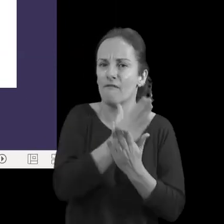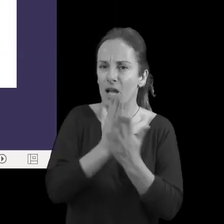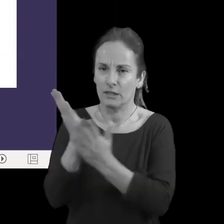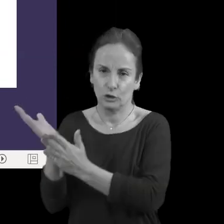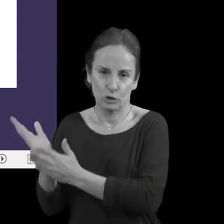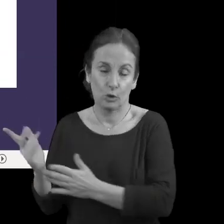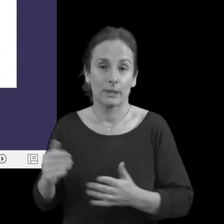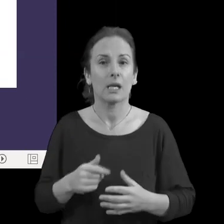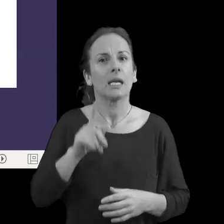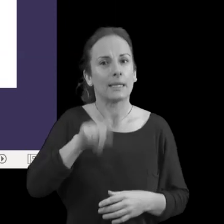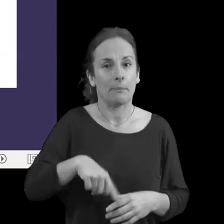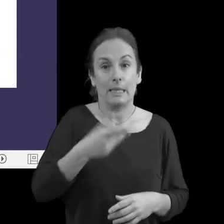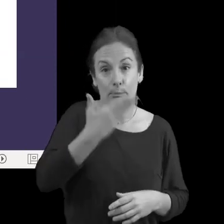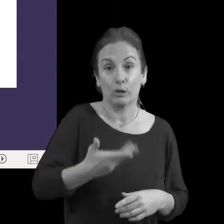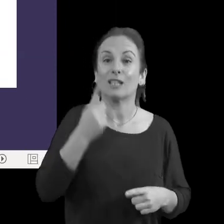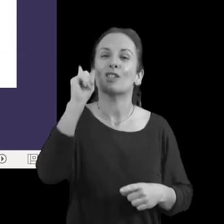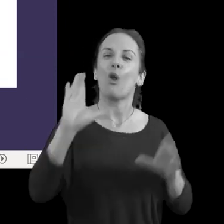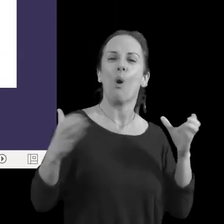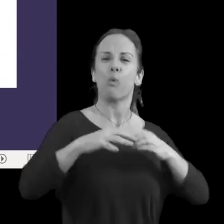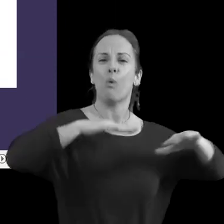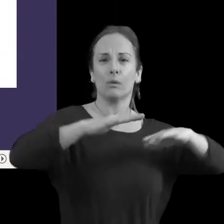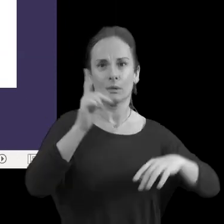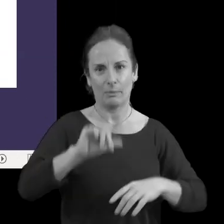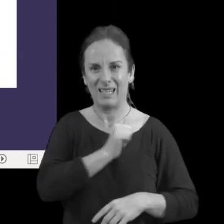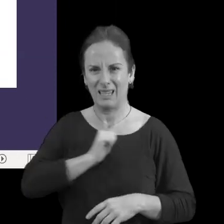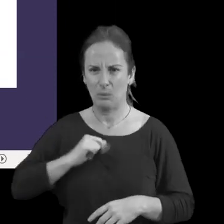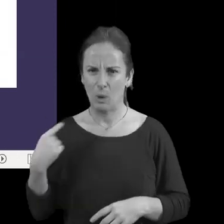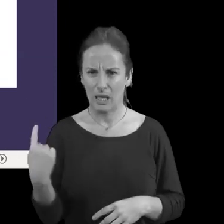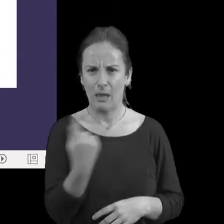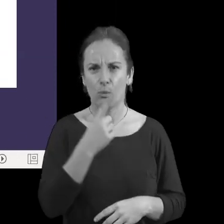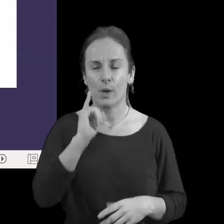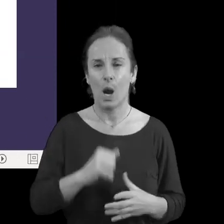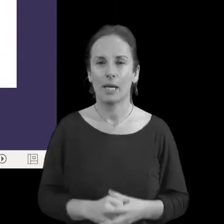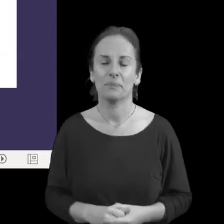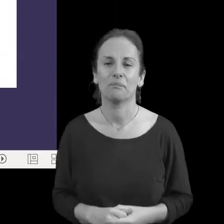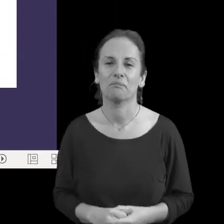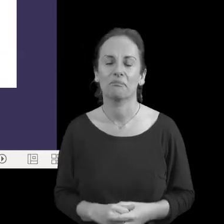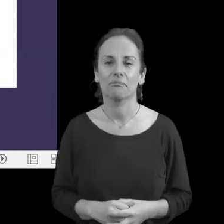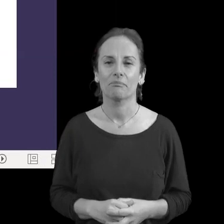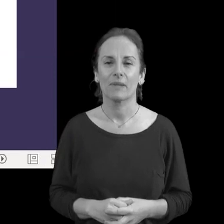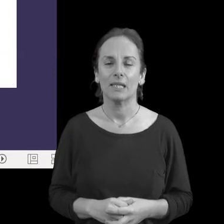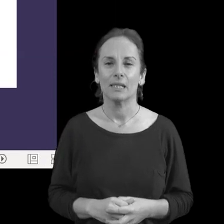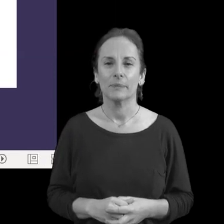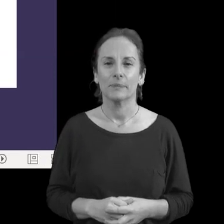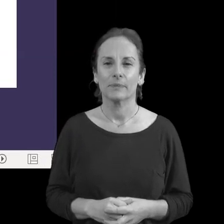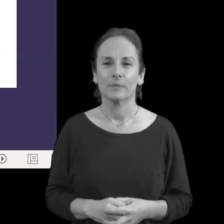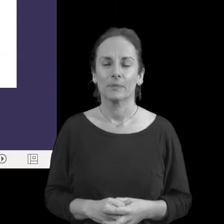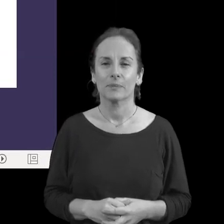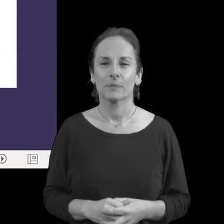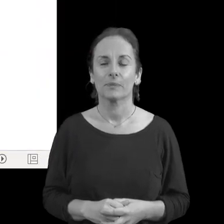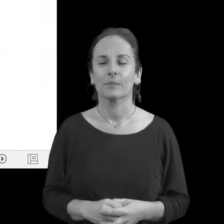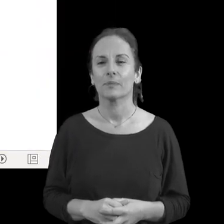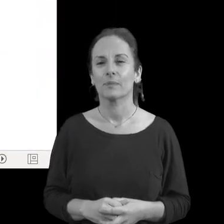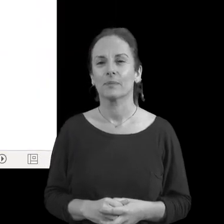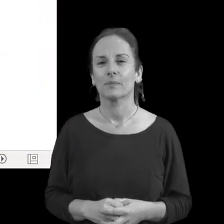resistir a nivel individual, ¿no? Soy partidaria de una mirada crítica, pero no victimista, ¿no? Y en esta línea os comparto